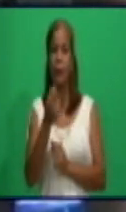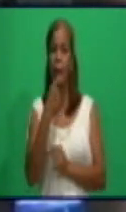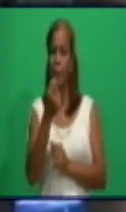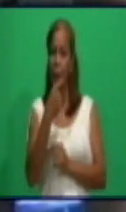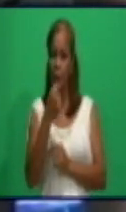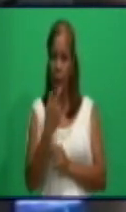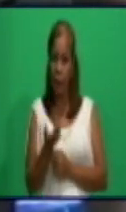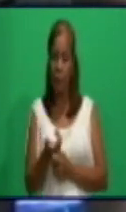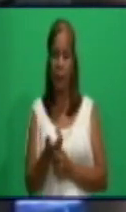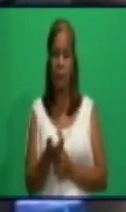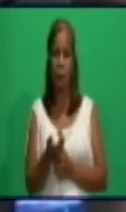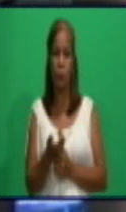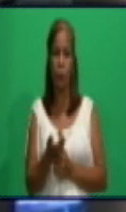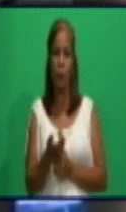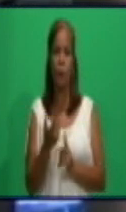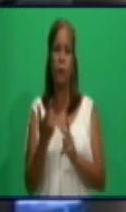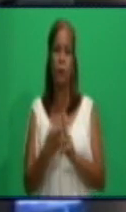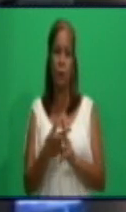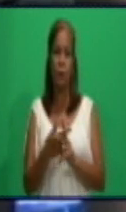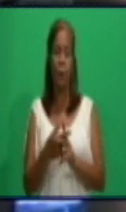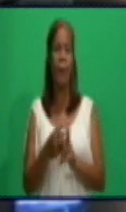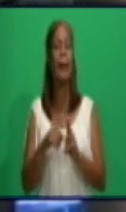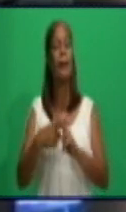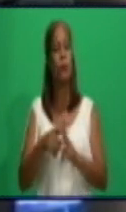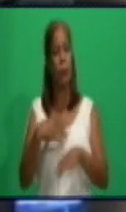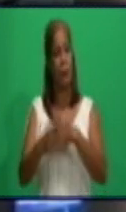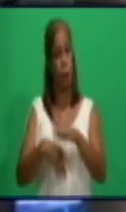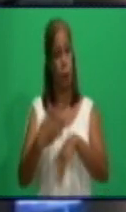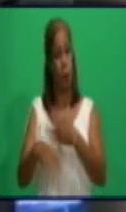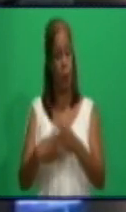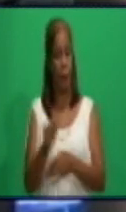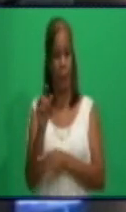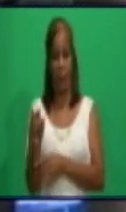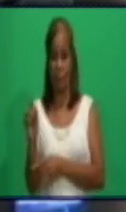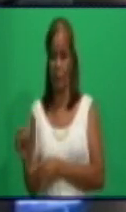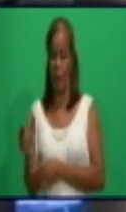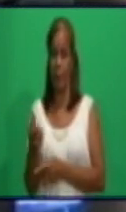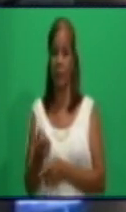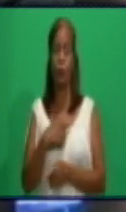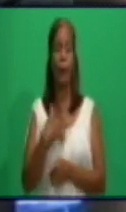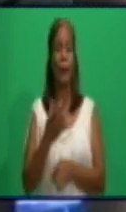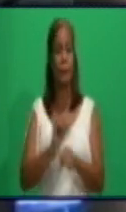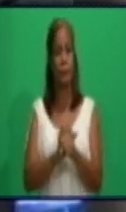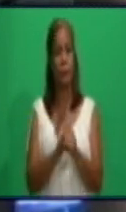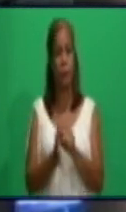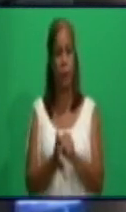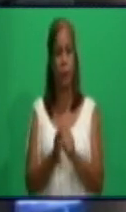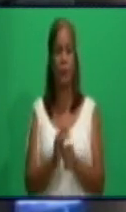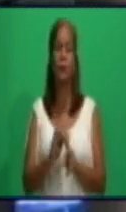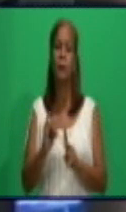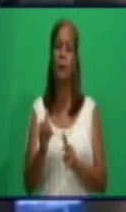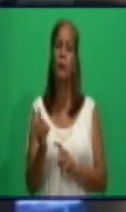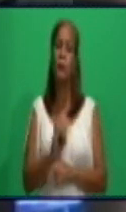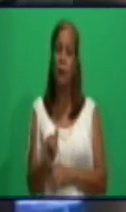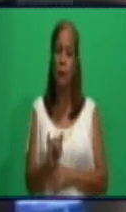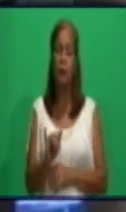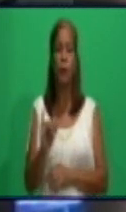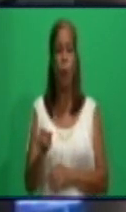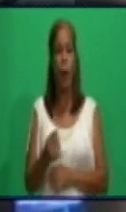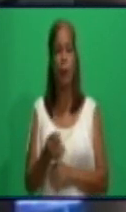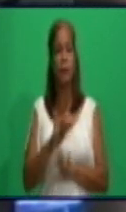1.6, que es la última versión, y que comienza tratamiento en los tanto a los confirmados como los